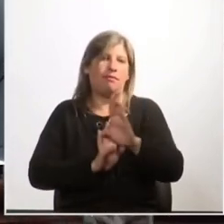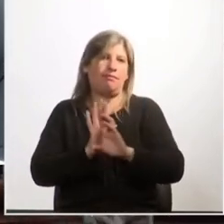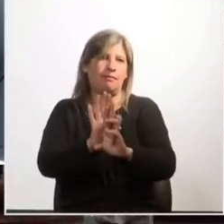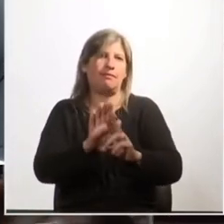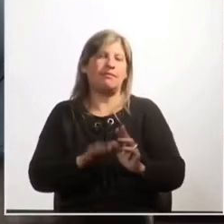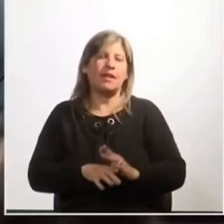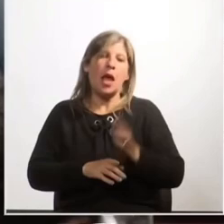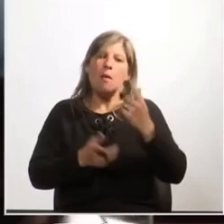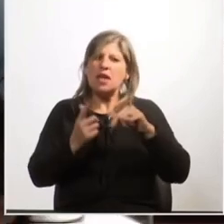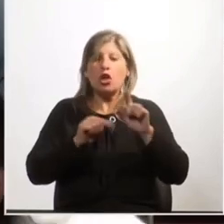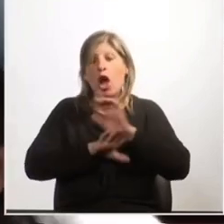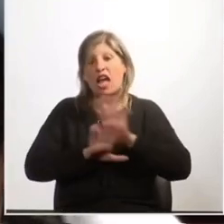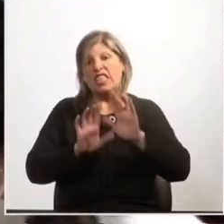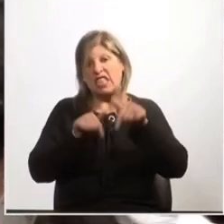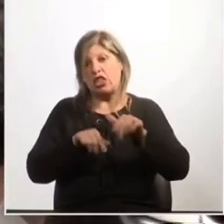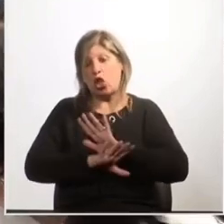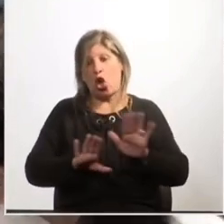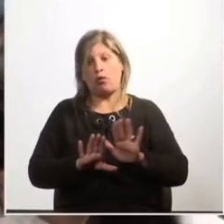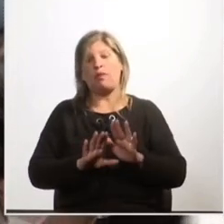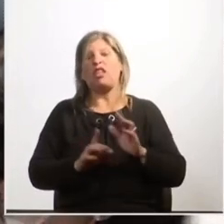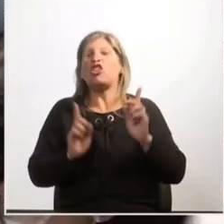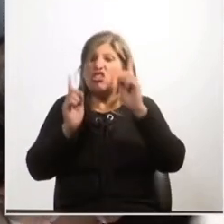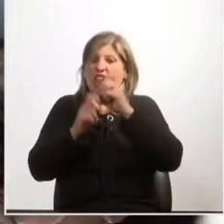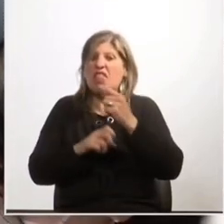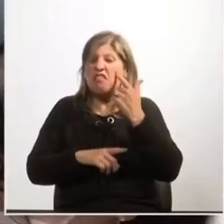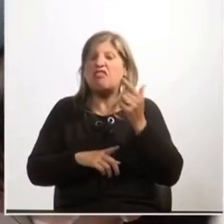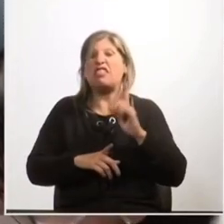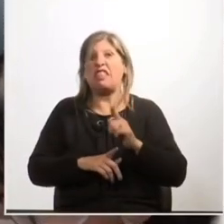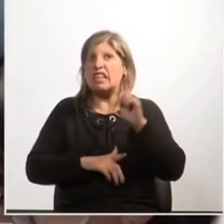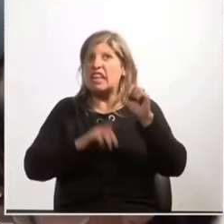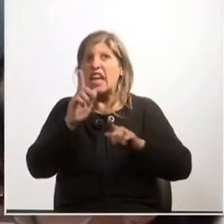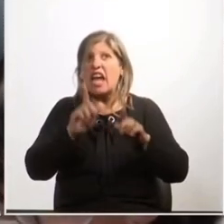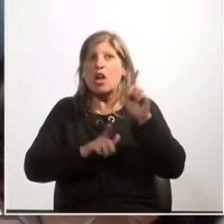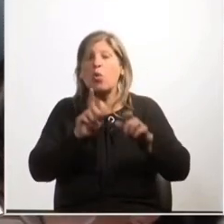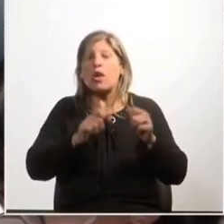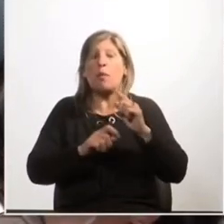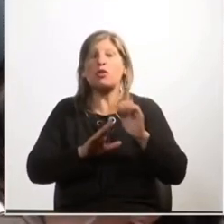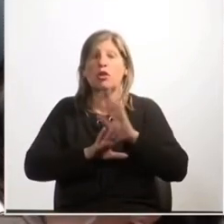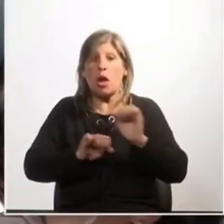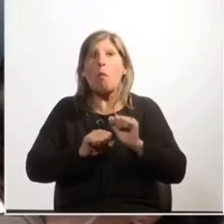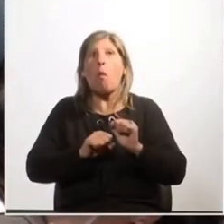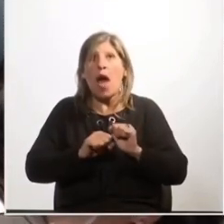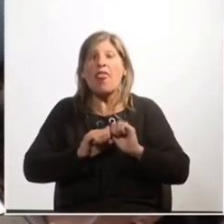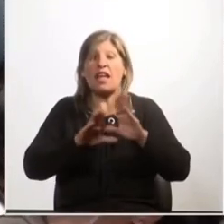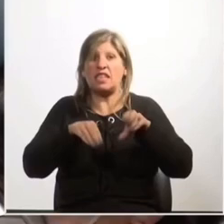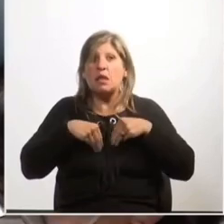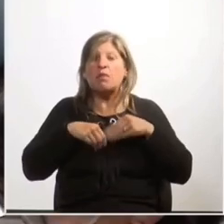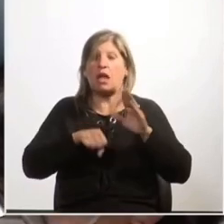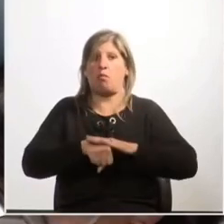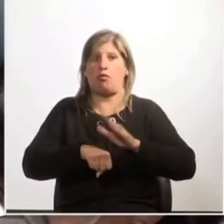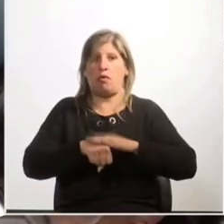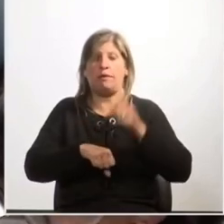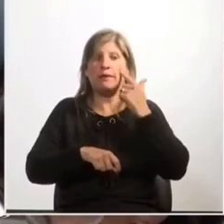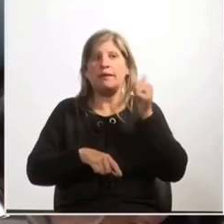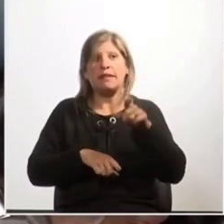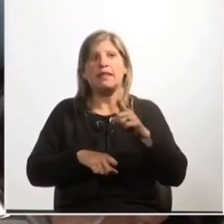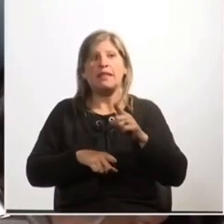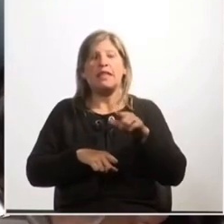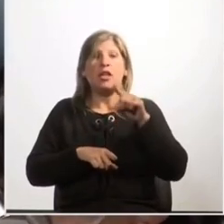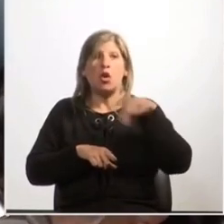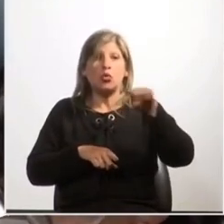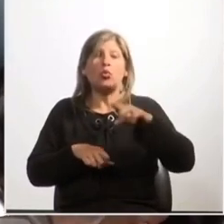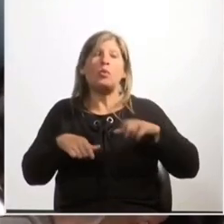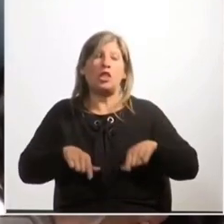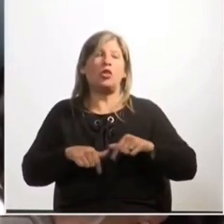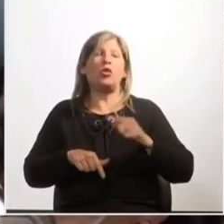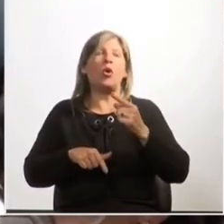no ocurra, difícilmente alguien pueda hacerse cargo. Señor ministro, su política está